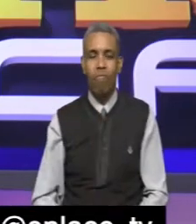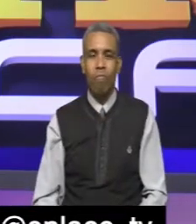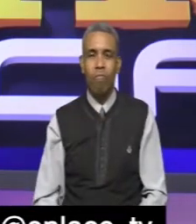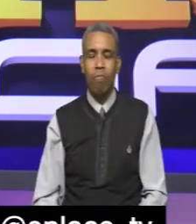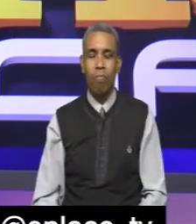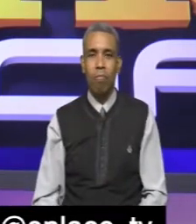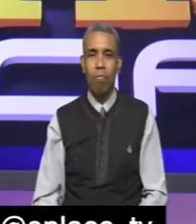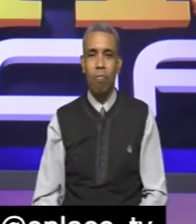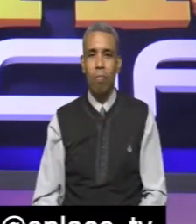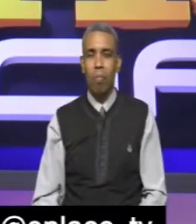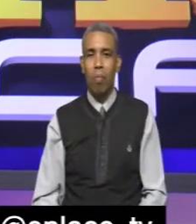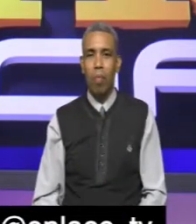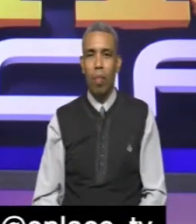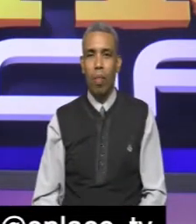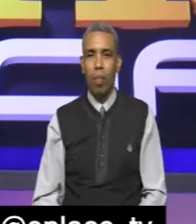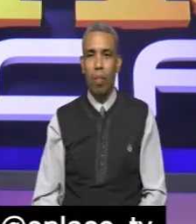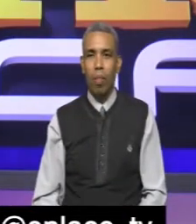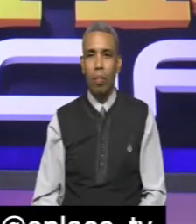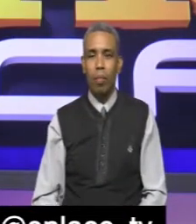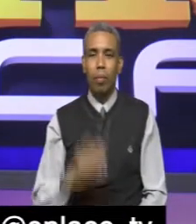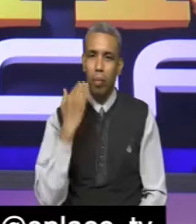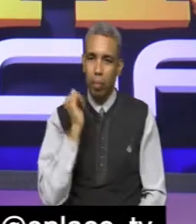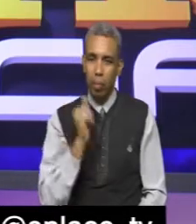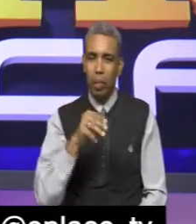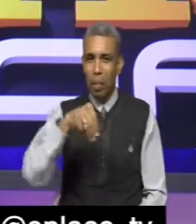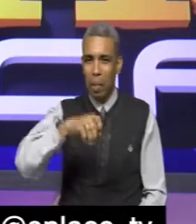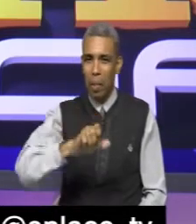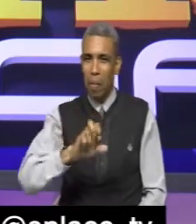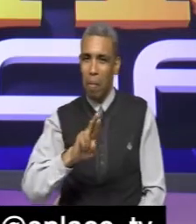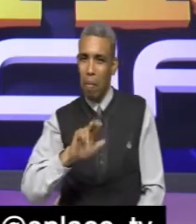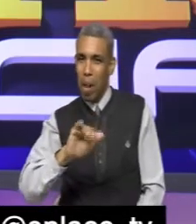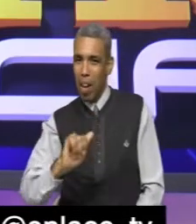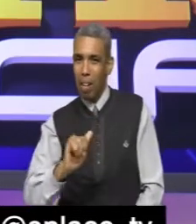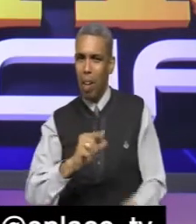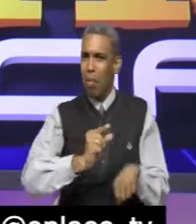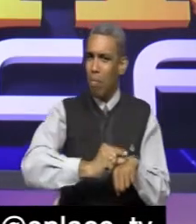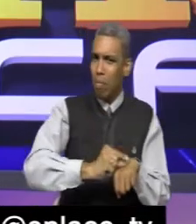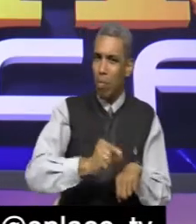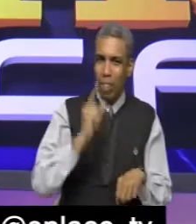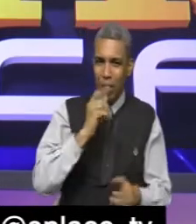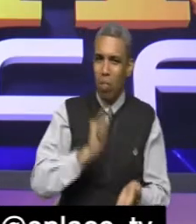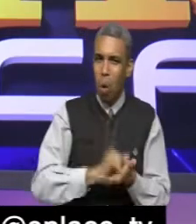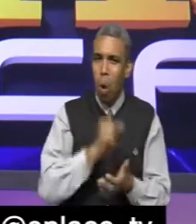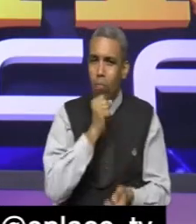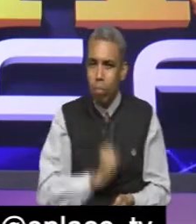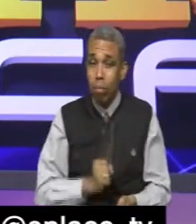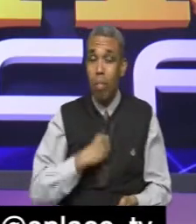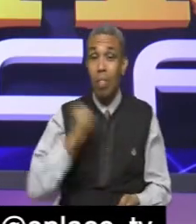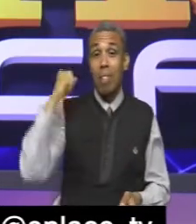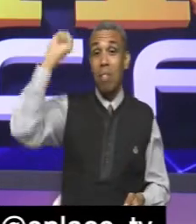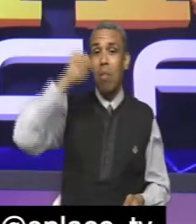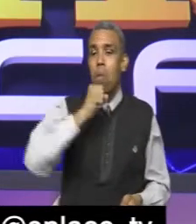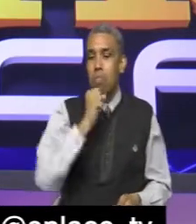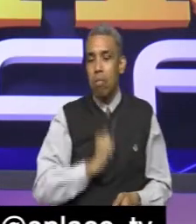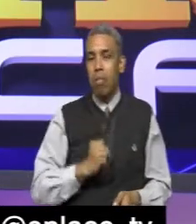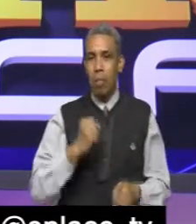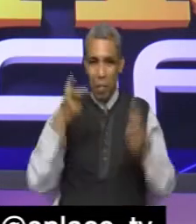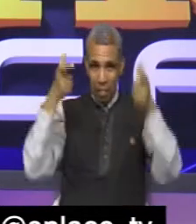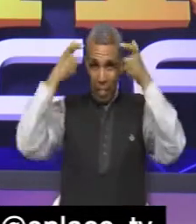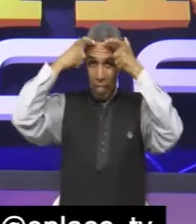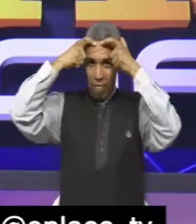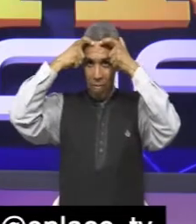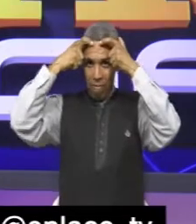María Gloria Galindo, de la Fundación Mi Querido Viejo del barrio San Silvestre, es la reina del primer reinado del adulto mayor de Barranca